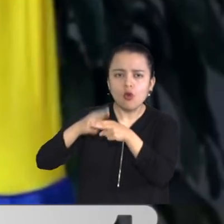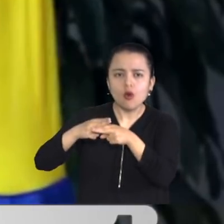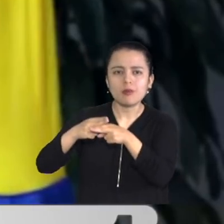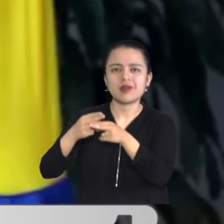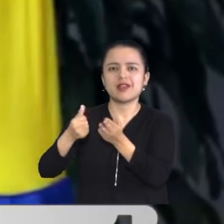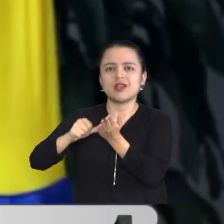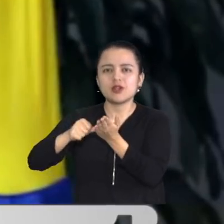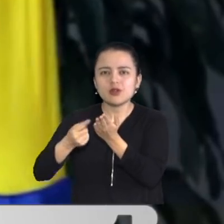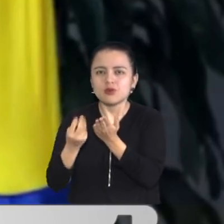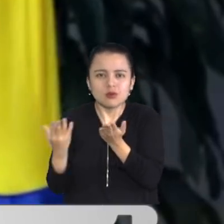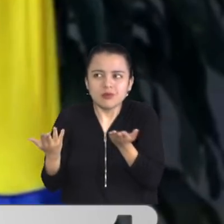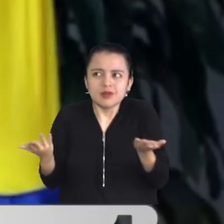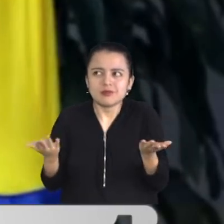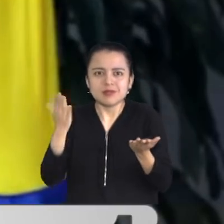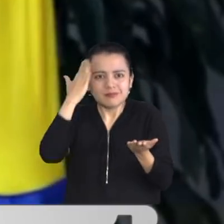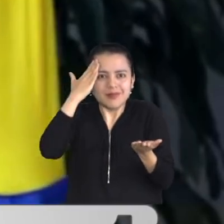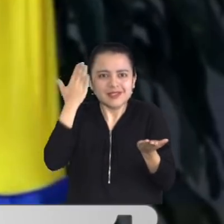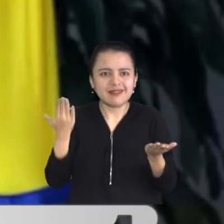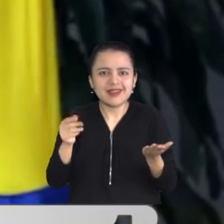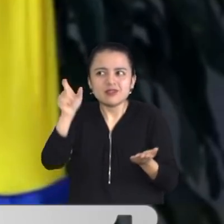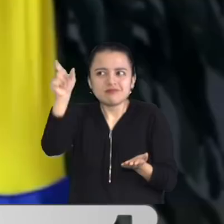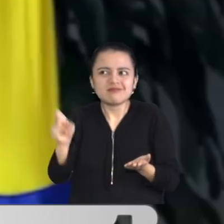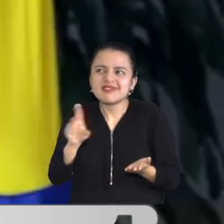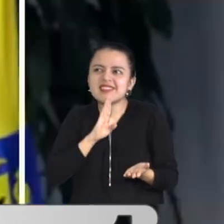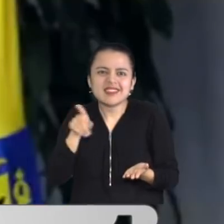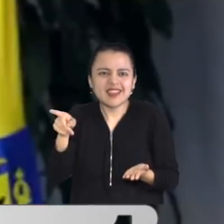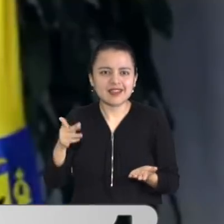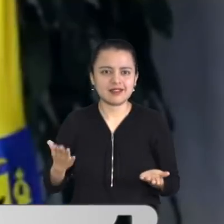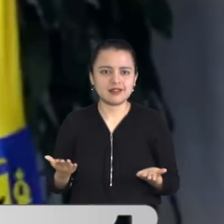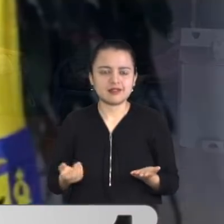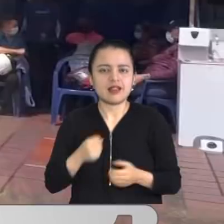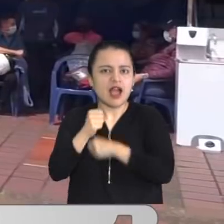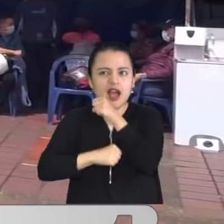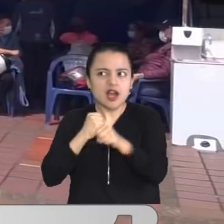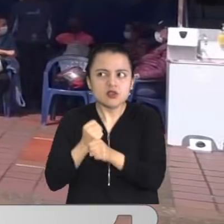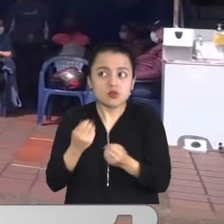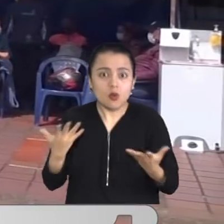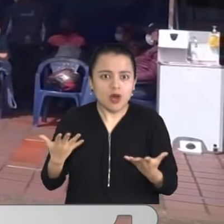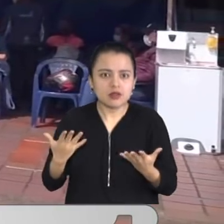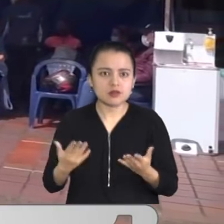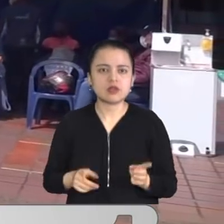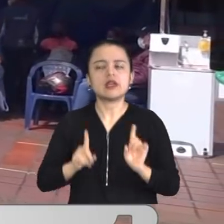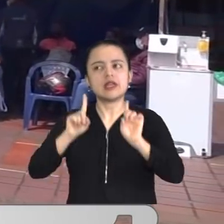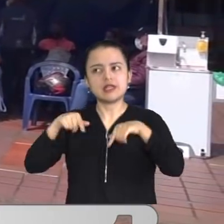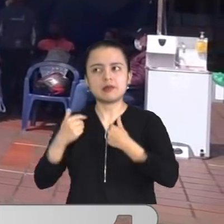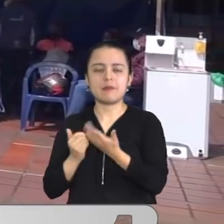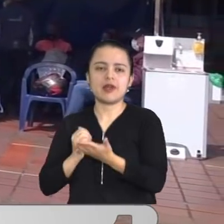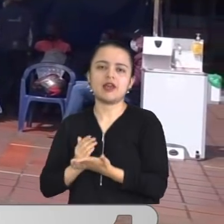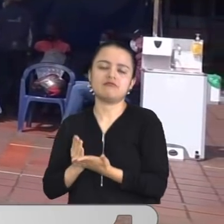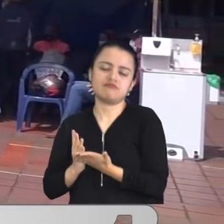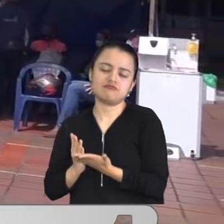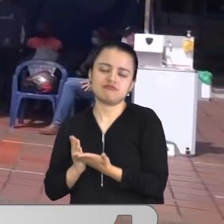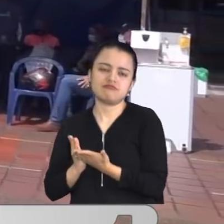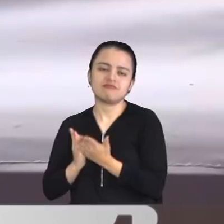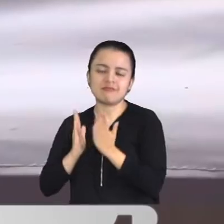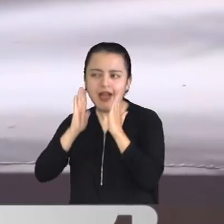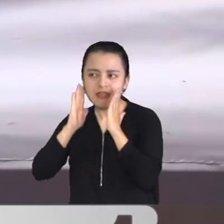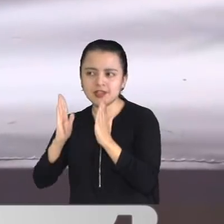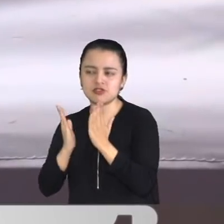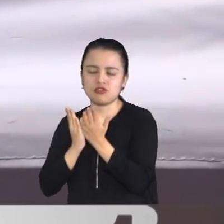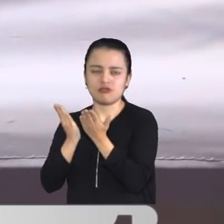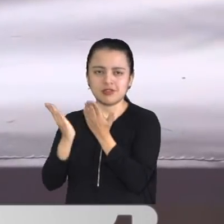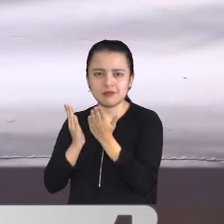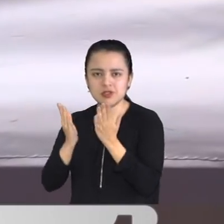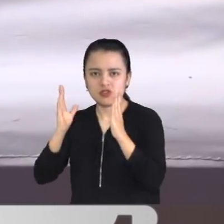tener un listado de dónde están, de quiénes son, de qué edad tienen y poder además prestarle otros servicios. Pero de manera inmediata podrán